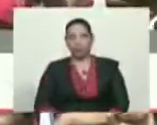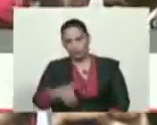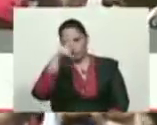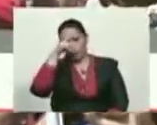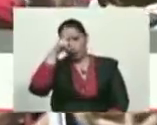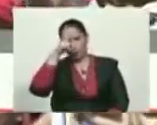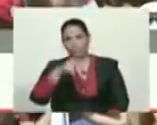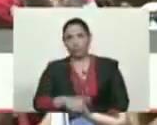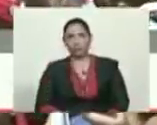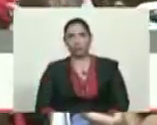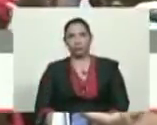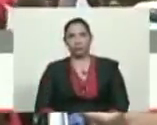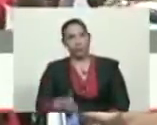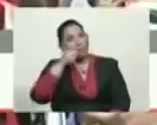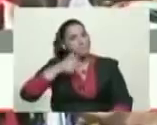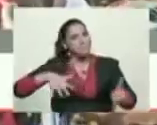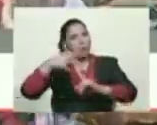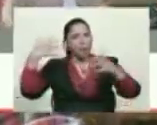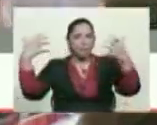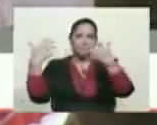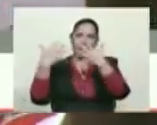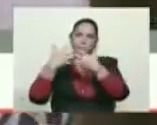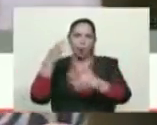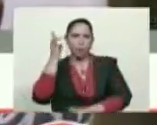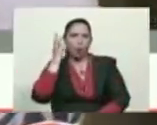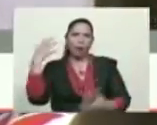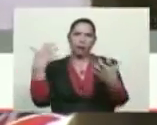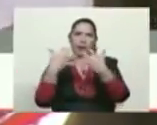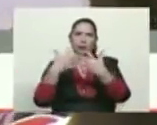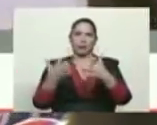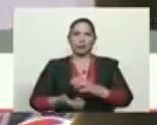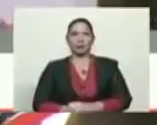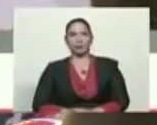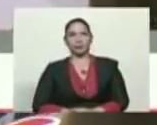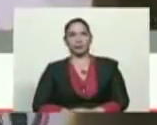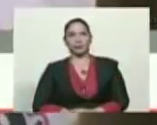Falcón, la del pueblo guerrero, las mujeres guerreras,